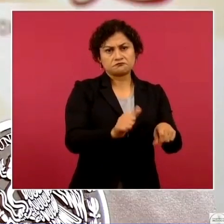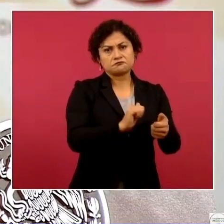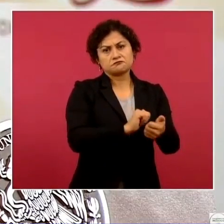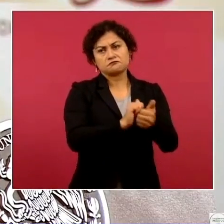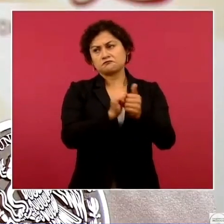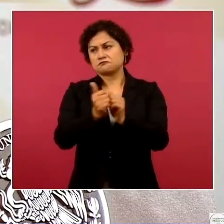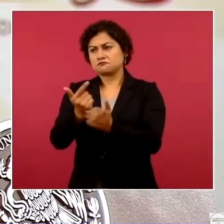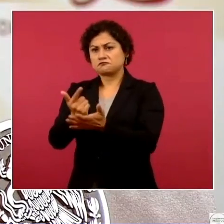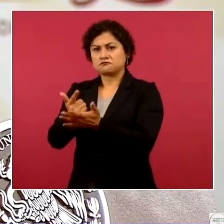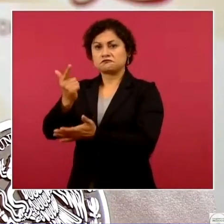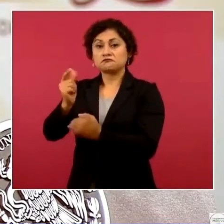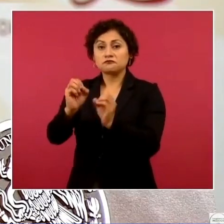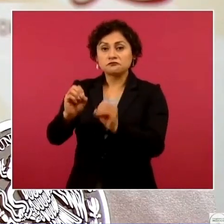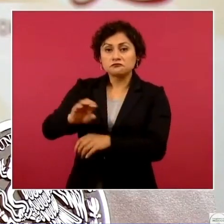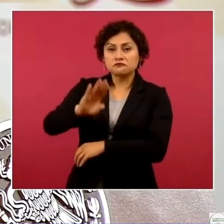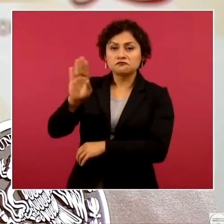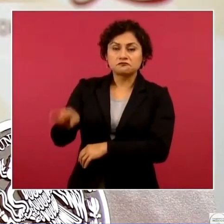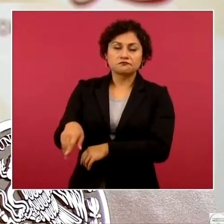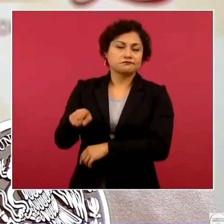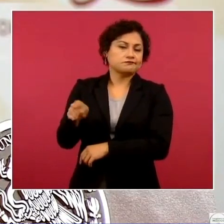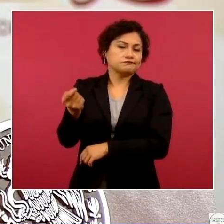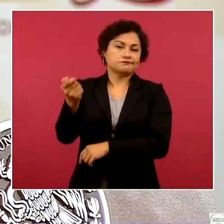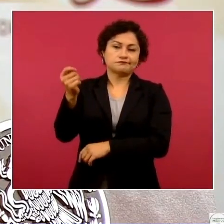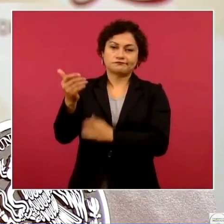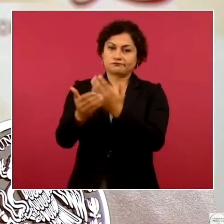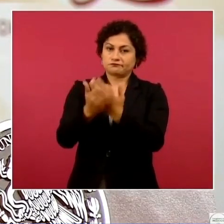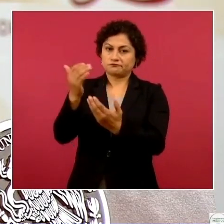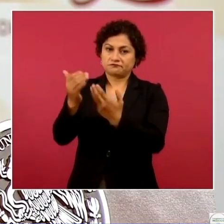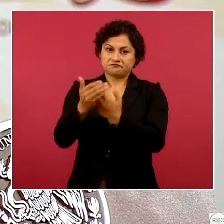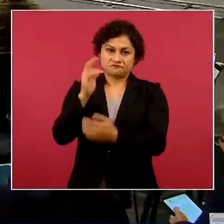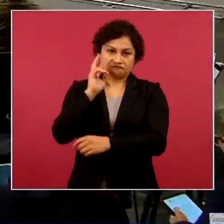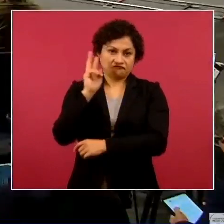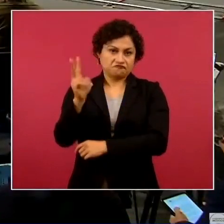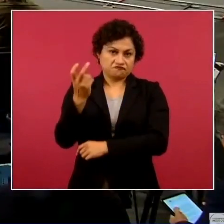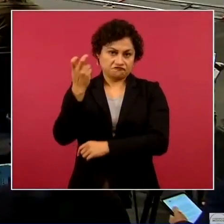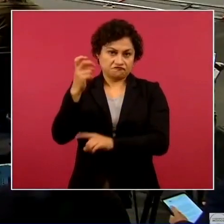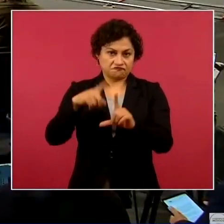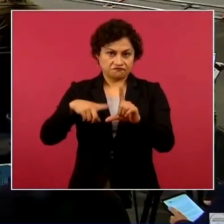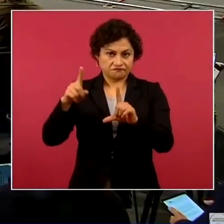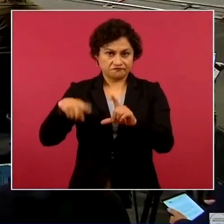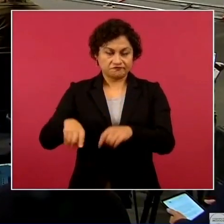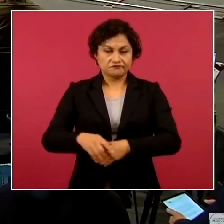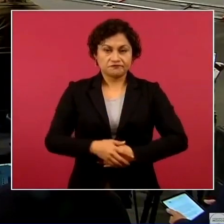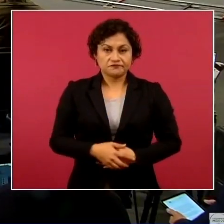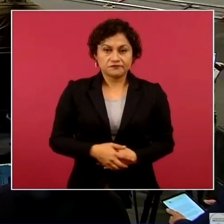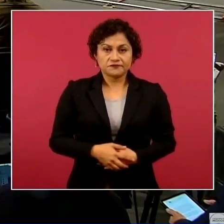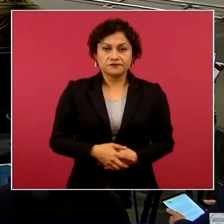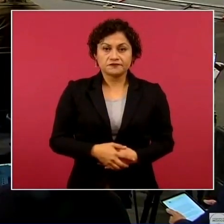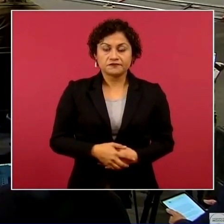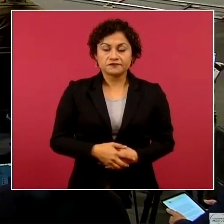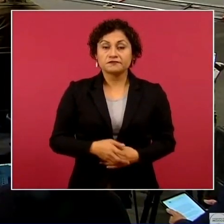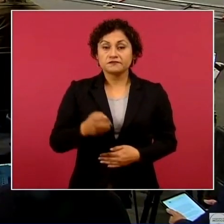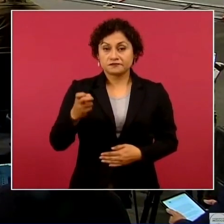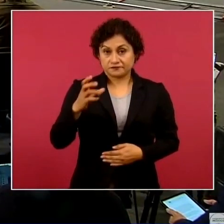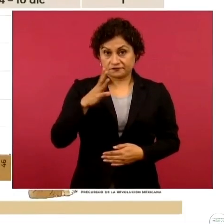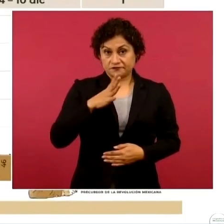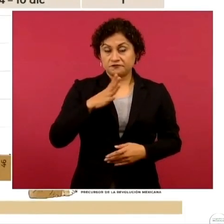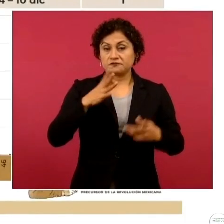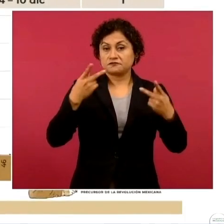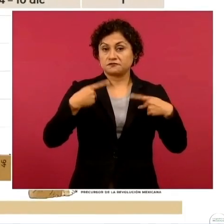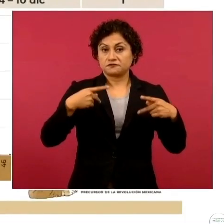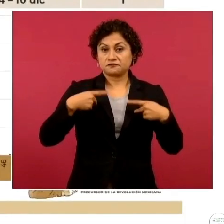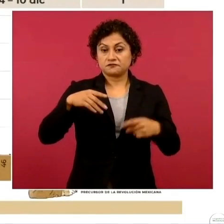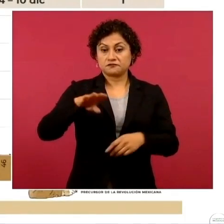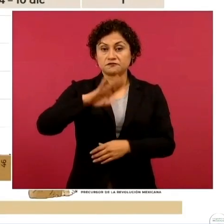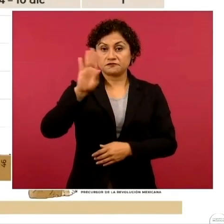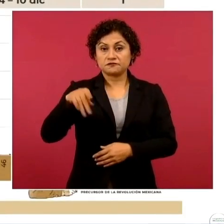de fallecer, como lo vemos en la siguiente gráfica. Ahí está la curva de las defunciones o de la mortalidad. Lo que